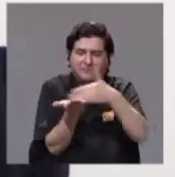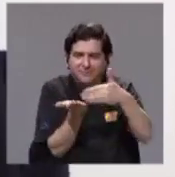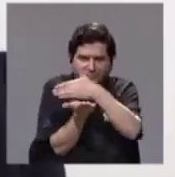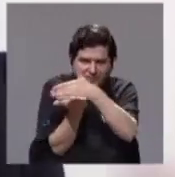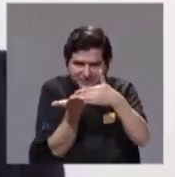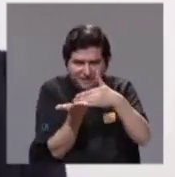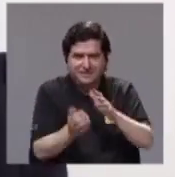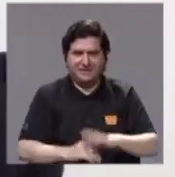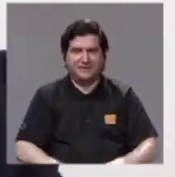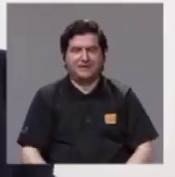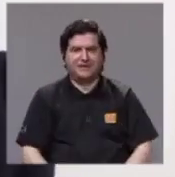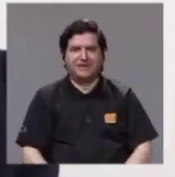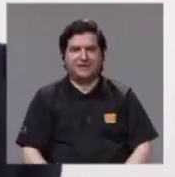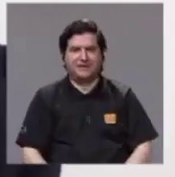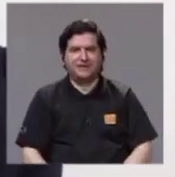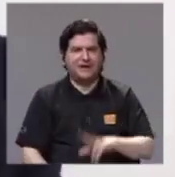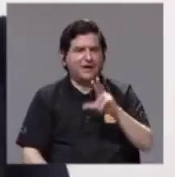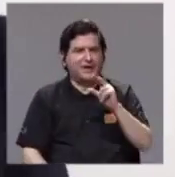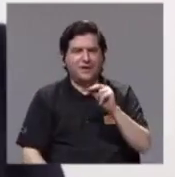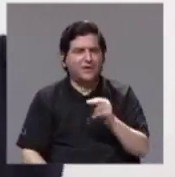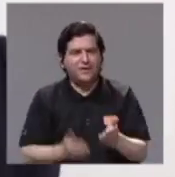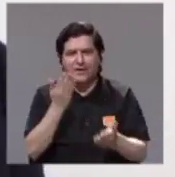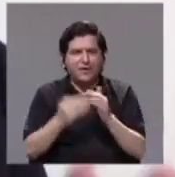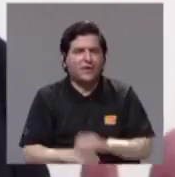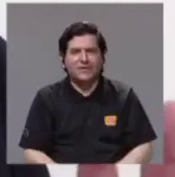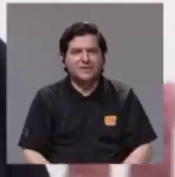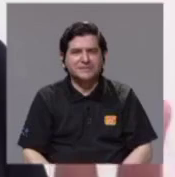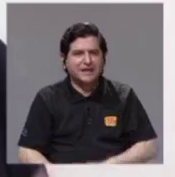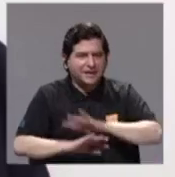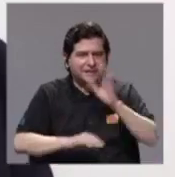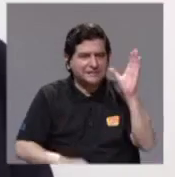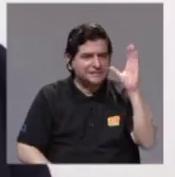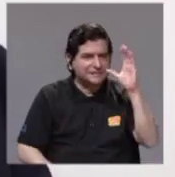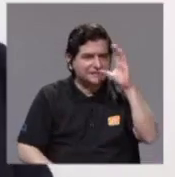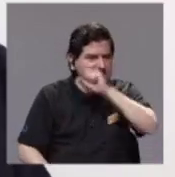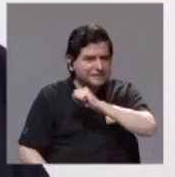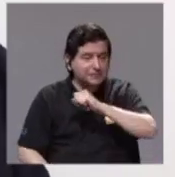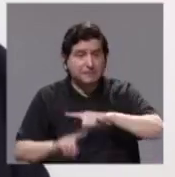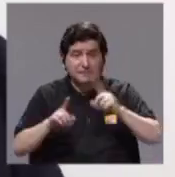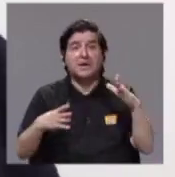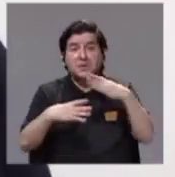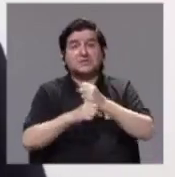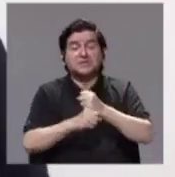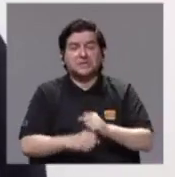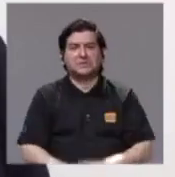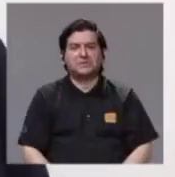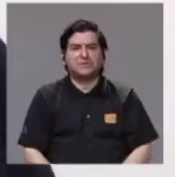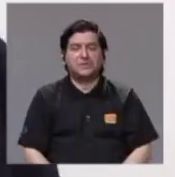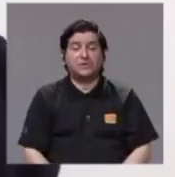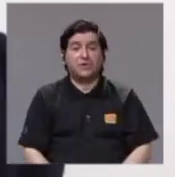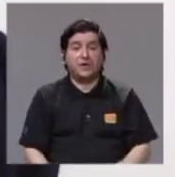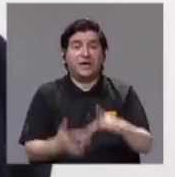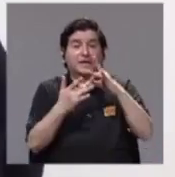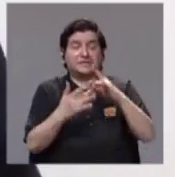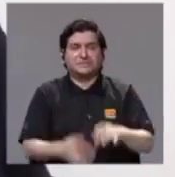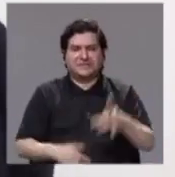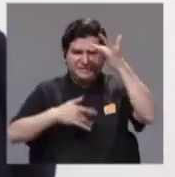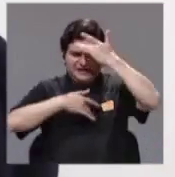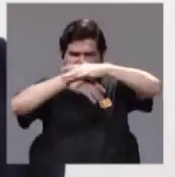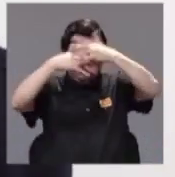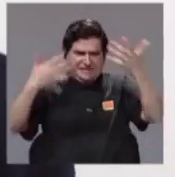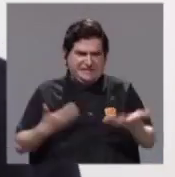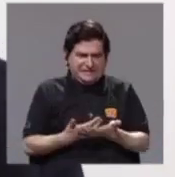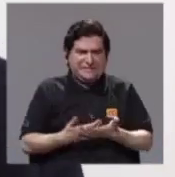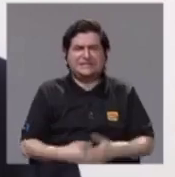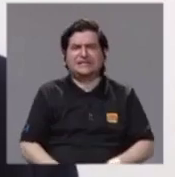de romper las fronteras. No es tan evidente, pero lo hacemos así, y en particular con la